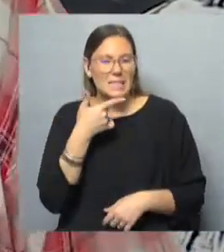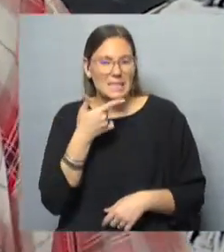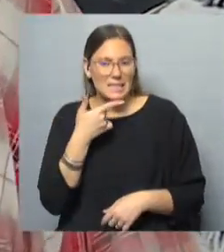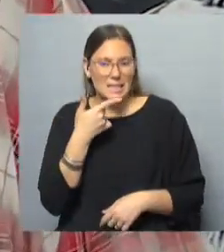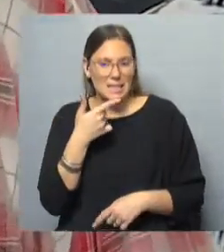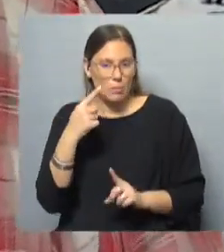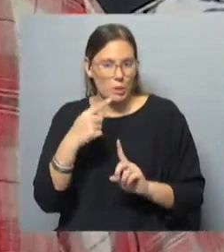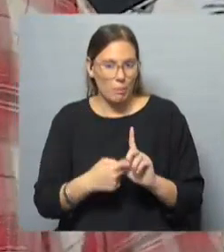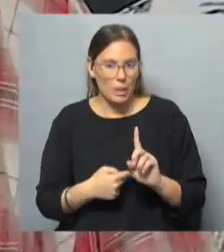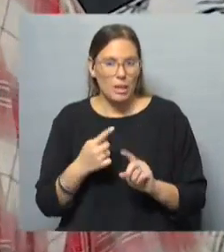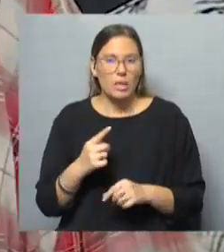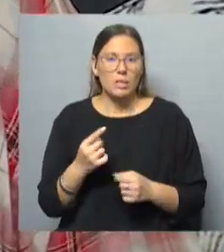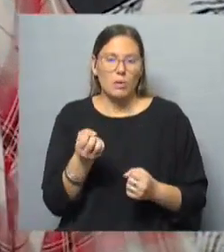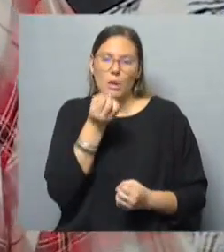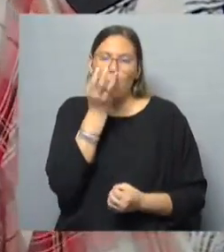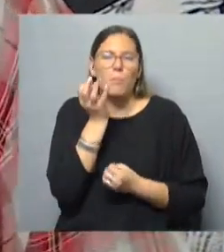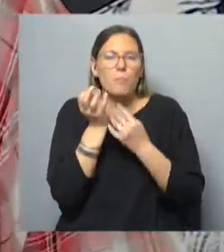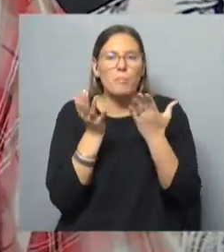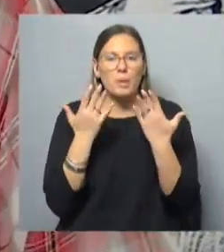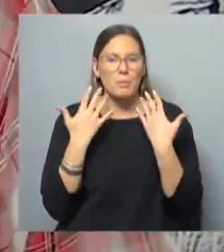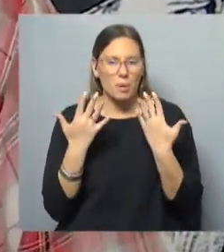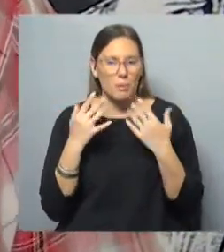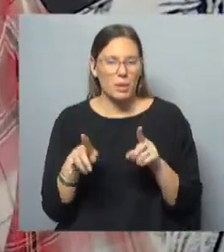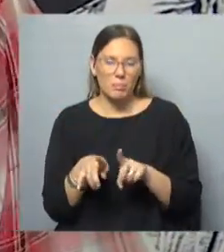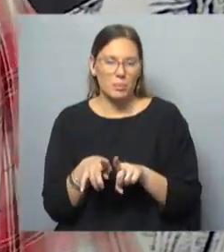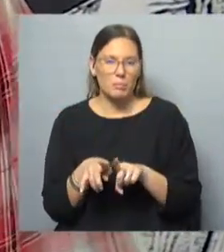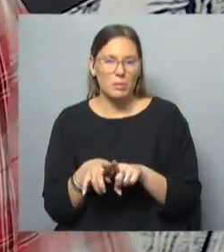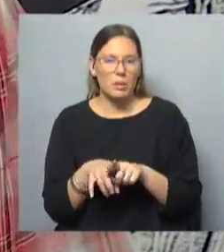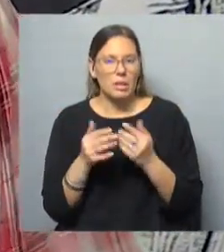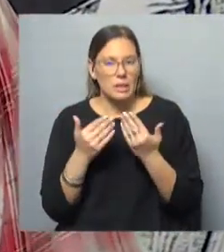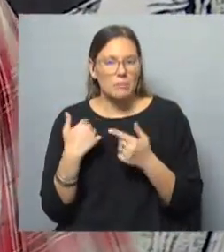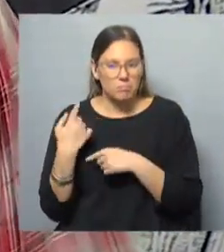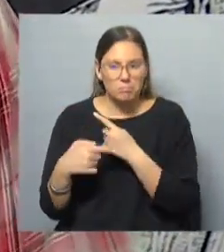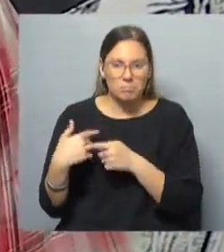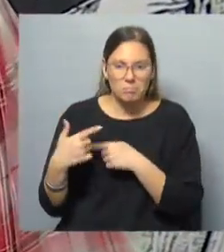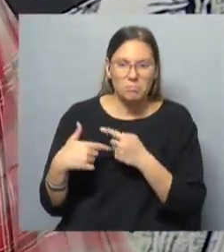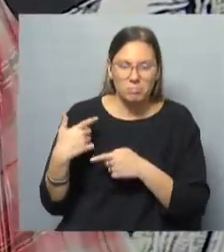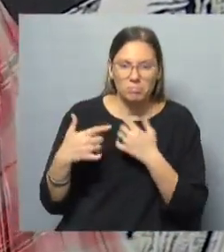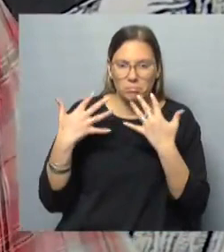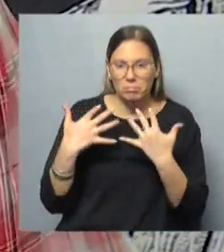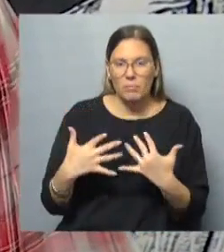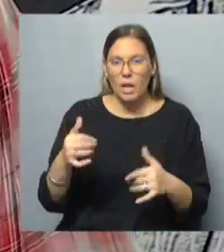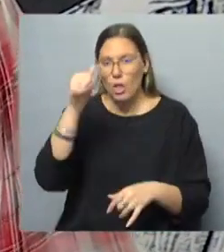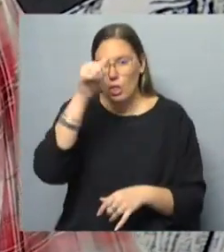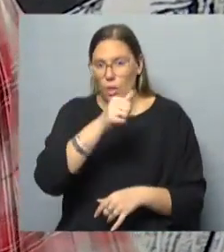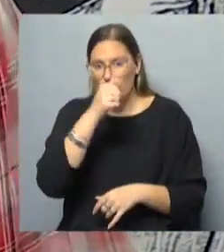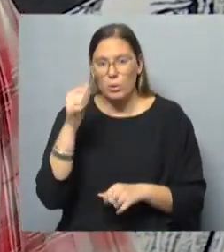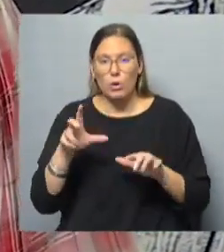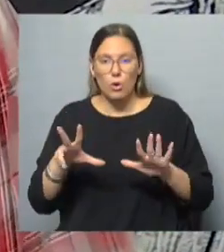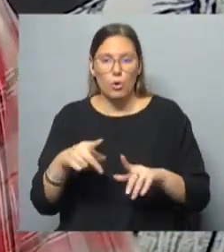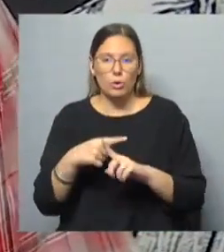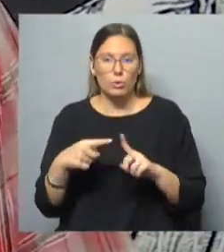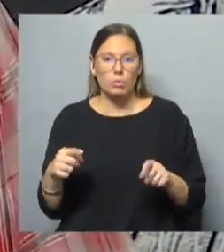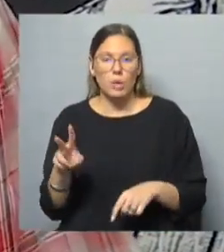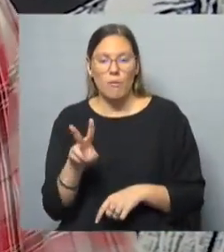está esta primavera. Y venimos con todo, ¿no? O sea, con un espectáculo que va a ser el domingo a las 8:30, que tiene